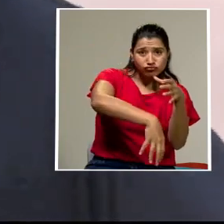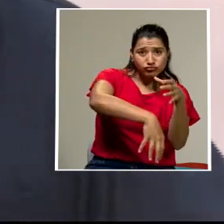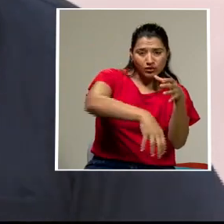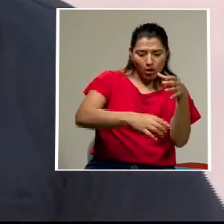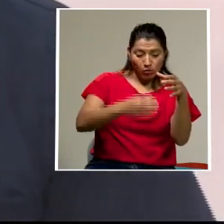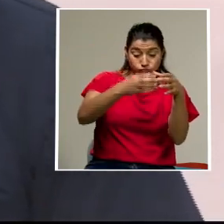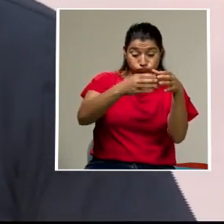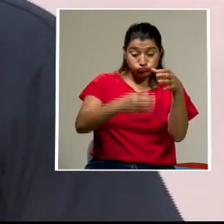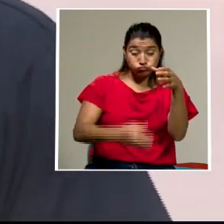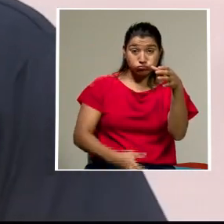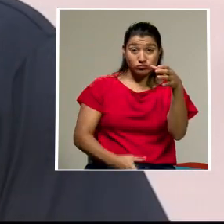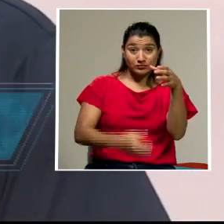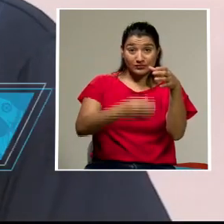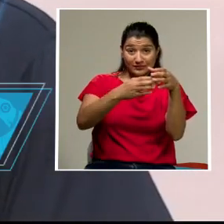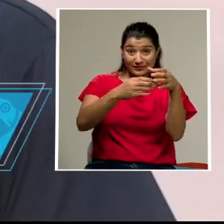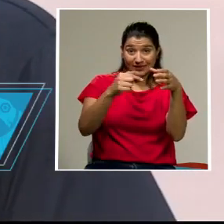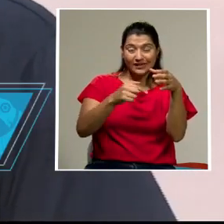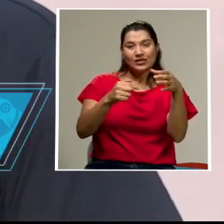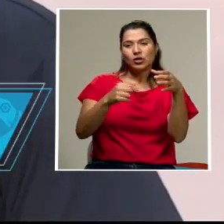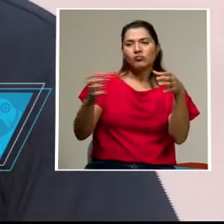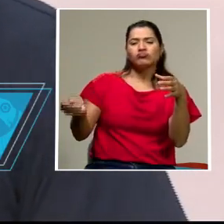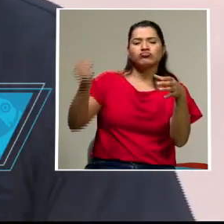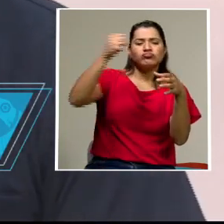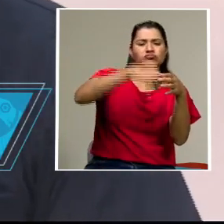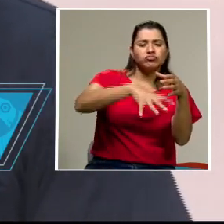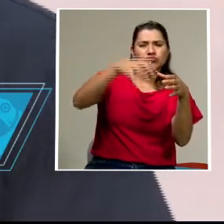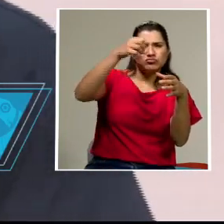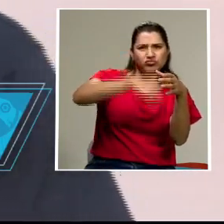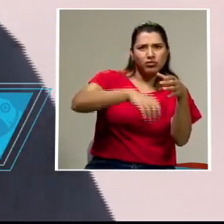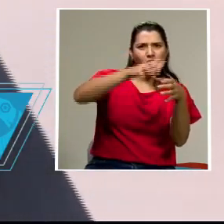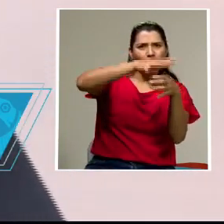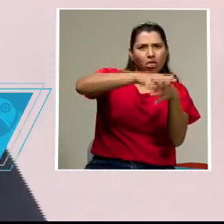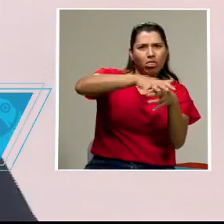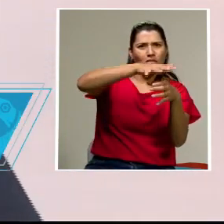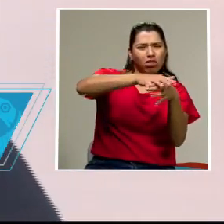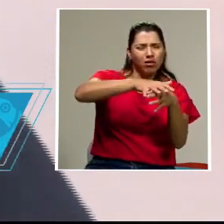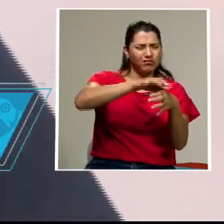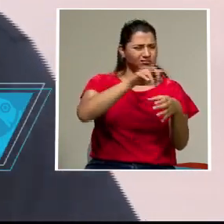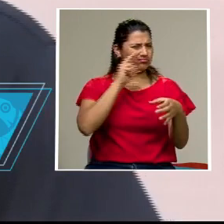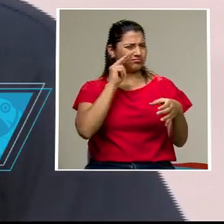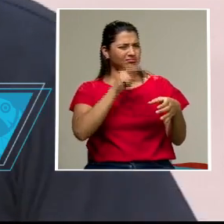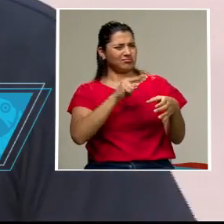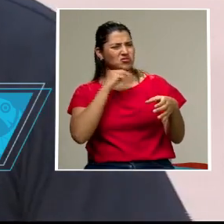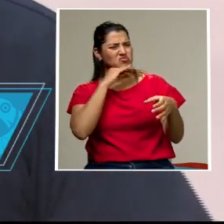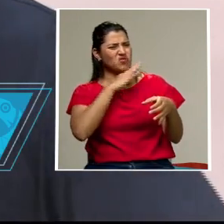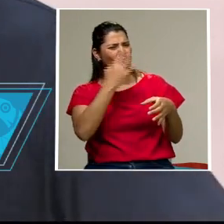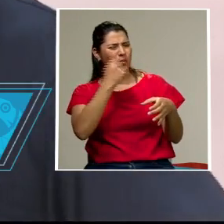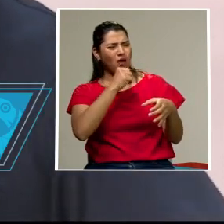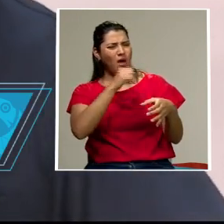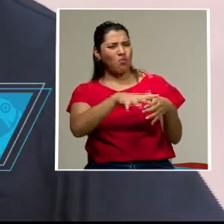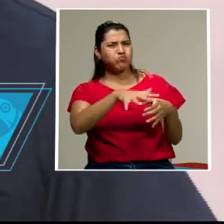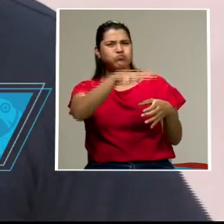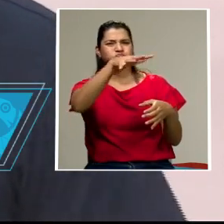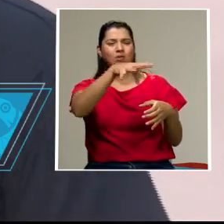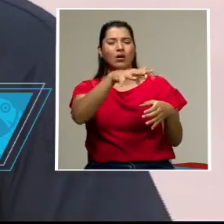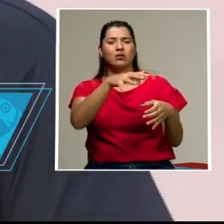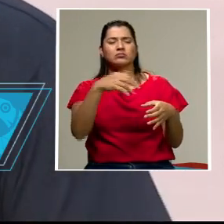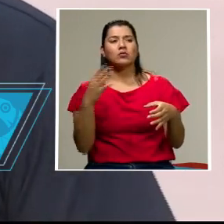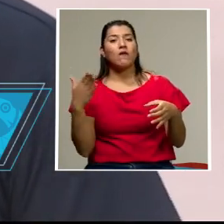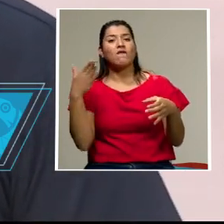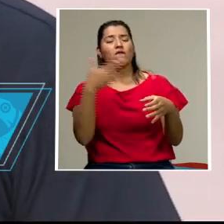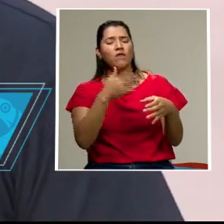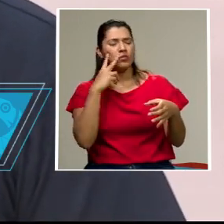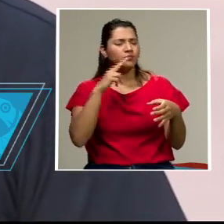colapsó una parte en Atillo, y nos quedamos muy extrañados porque esa zona no es usual que ocurra, y logramos extraer un